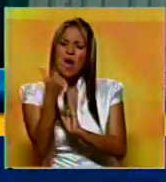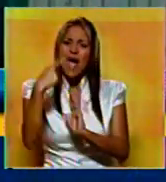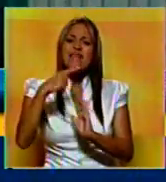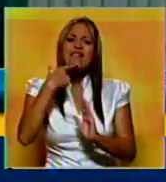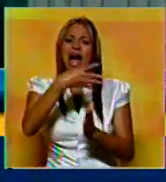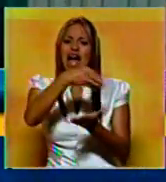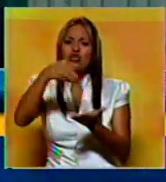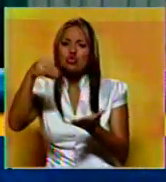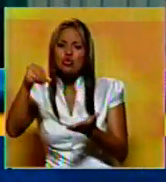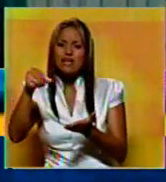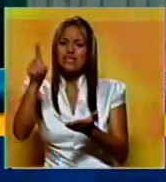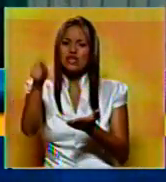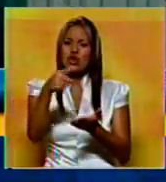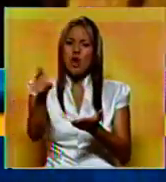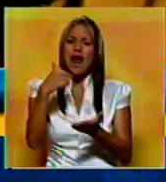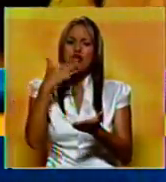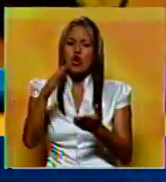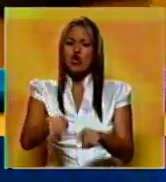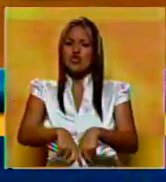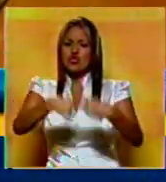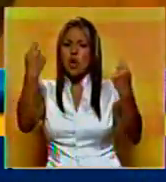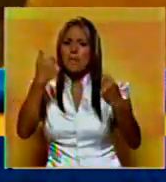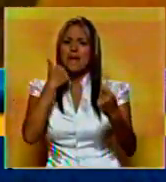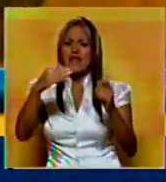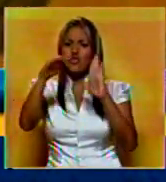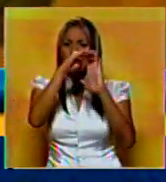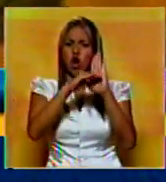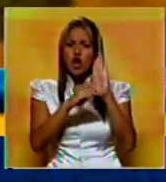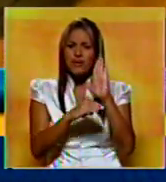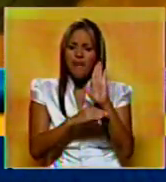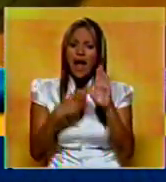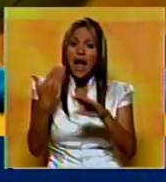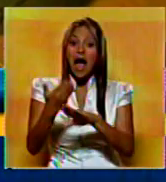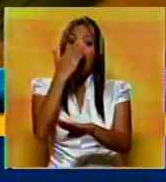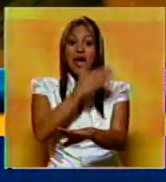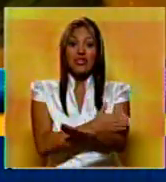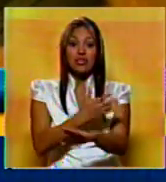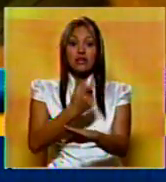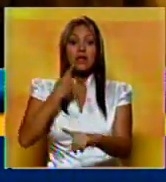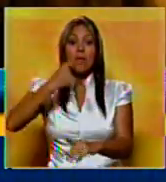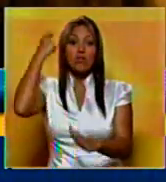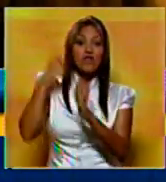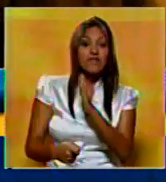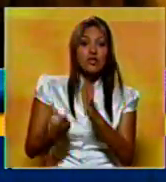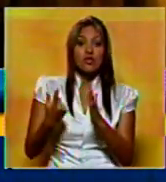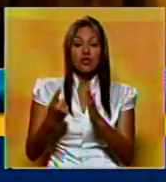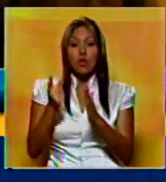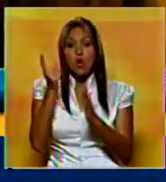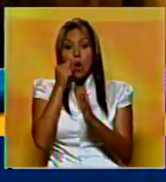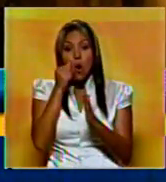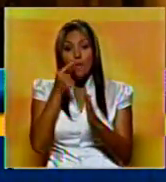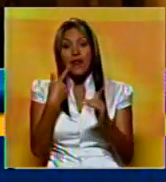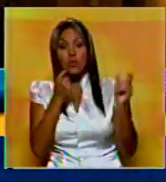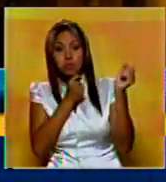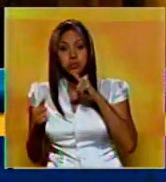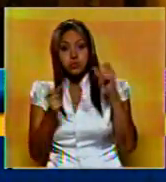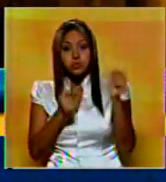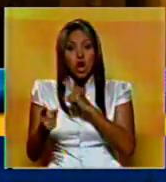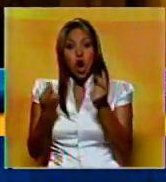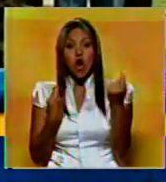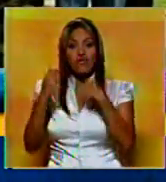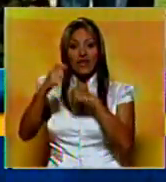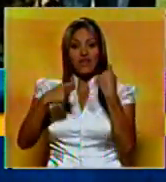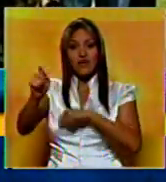azúcar representa la violación de alguna de las resoluciones que prohíben a Pyongyang importar o